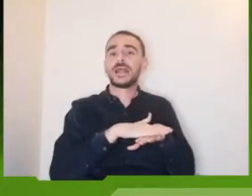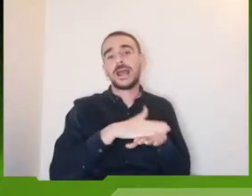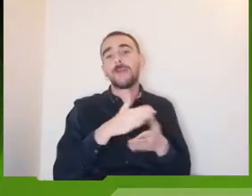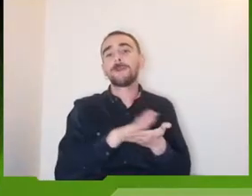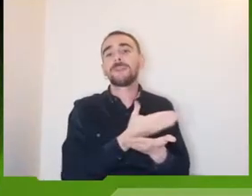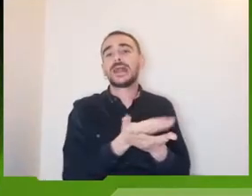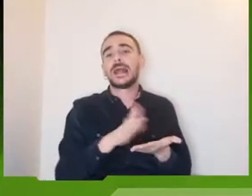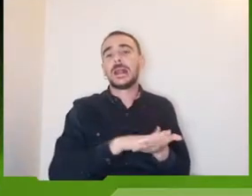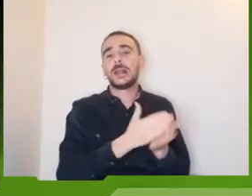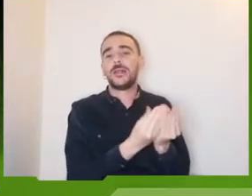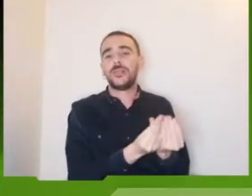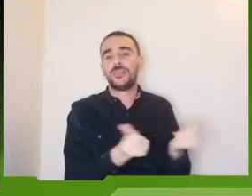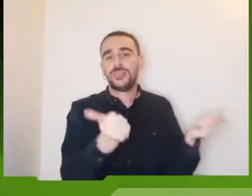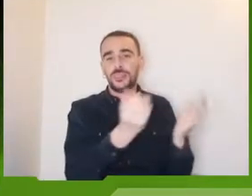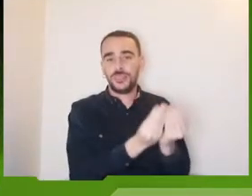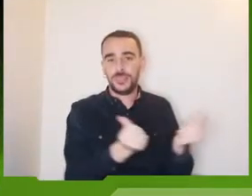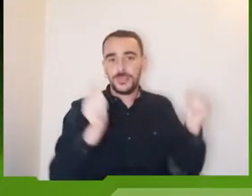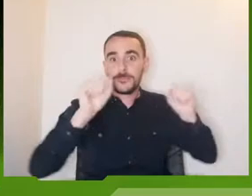Ay.